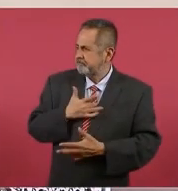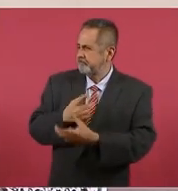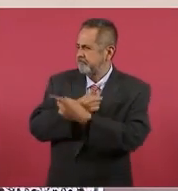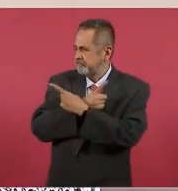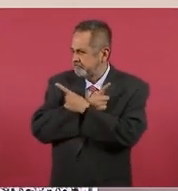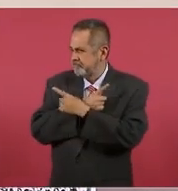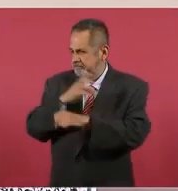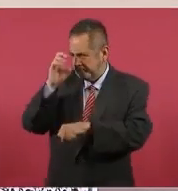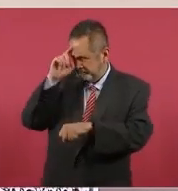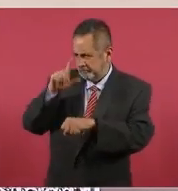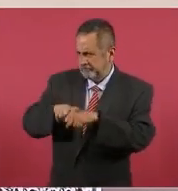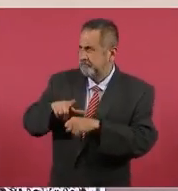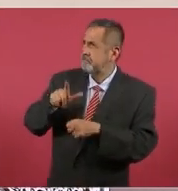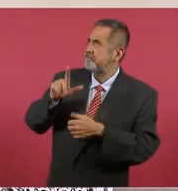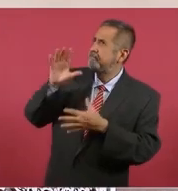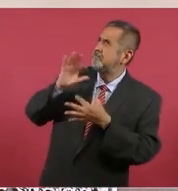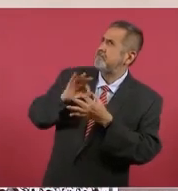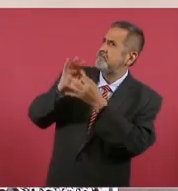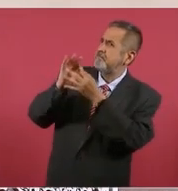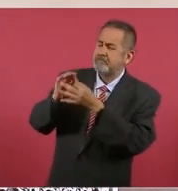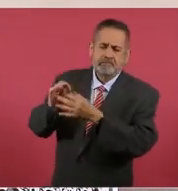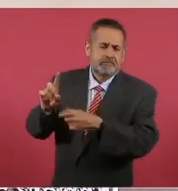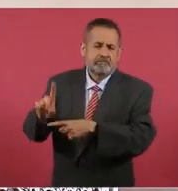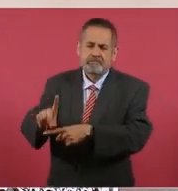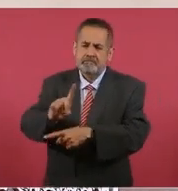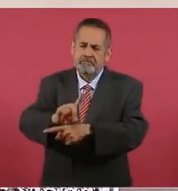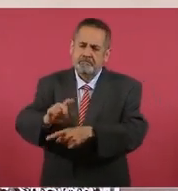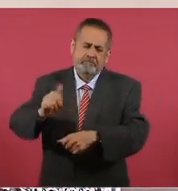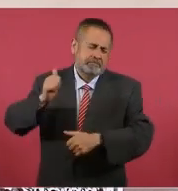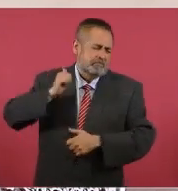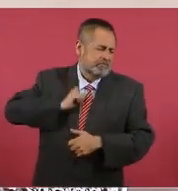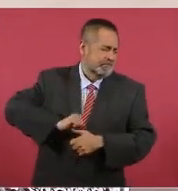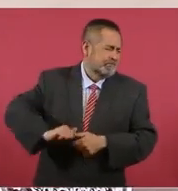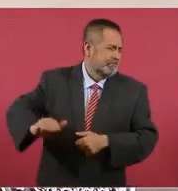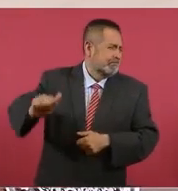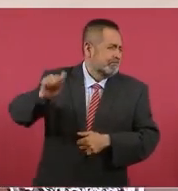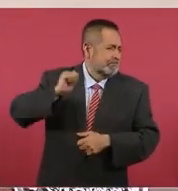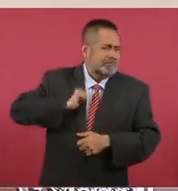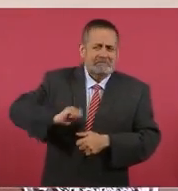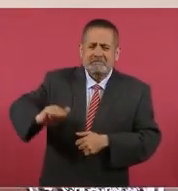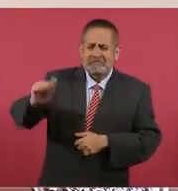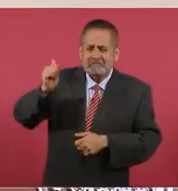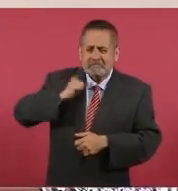culturales, morales, espirituales, que vienen de lejos, que vienen desde la época